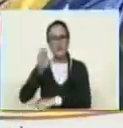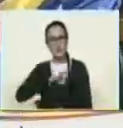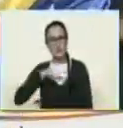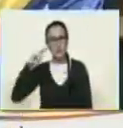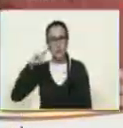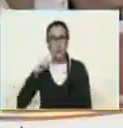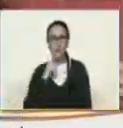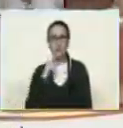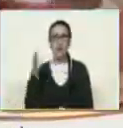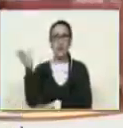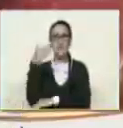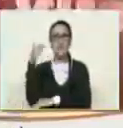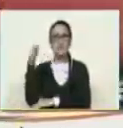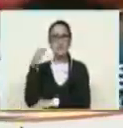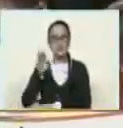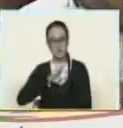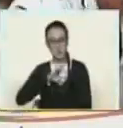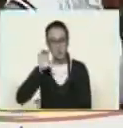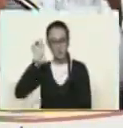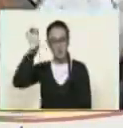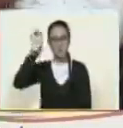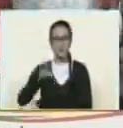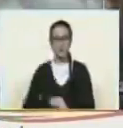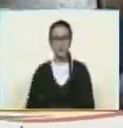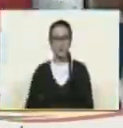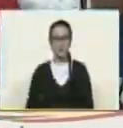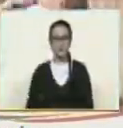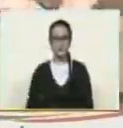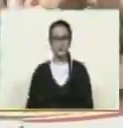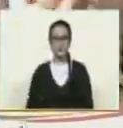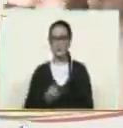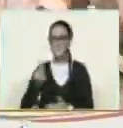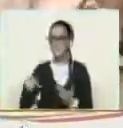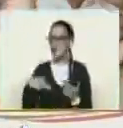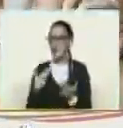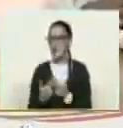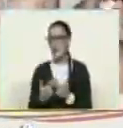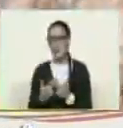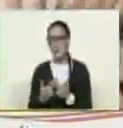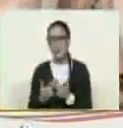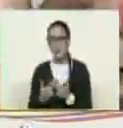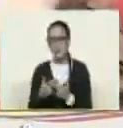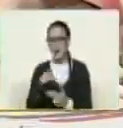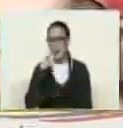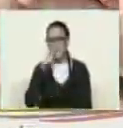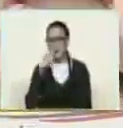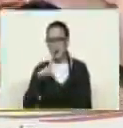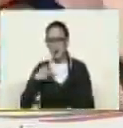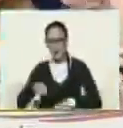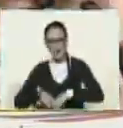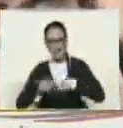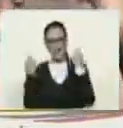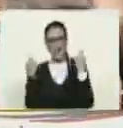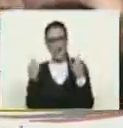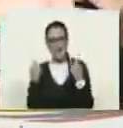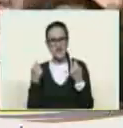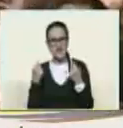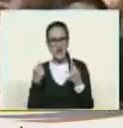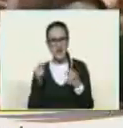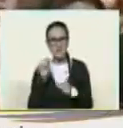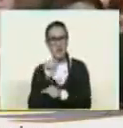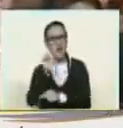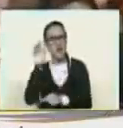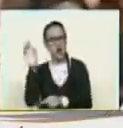de Bolívar, las banderas de la patria. Que más nunca nadie se atreva a ofender al